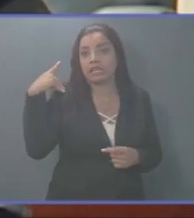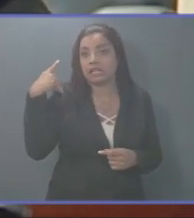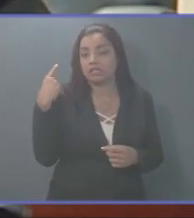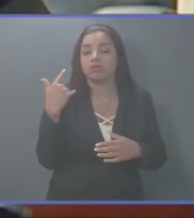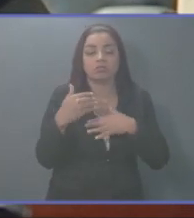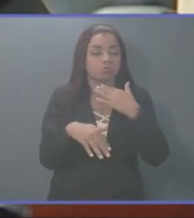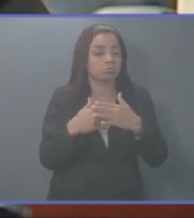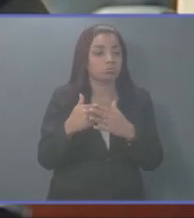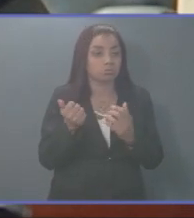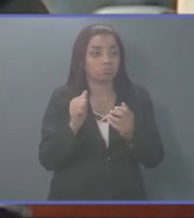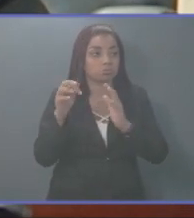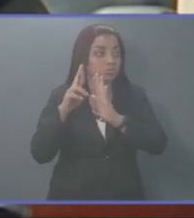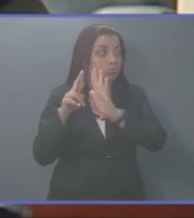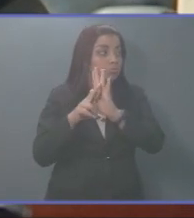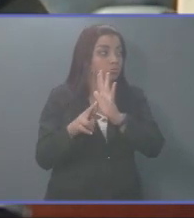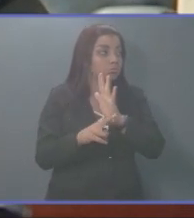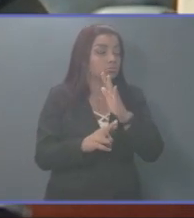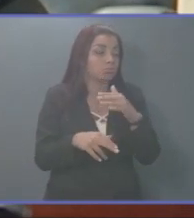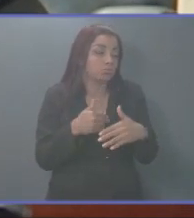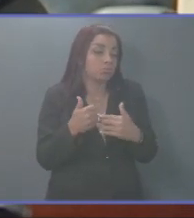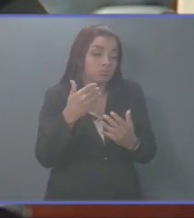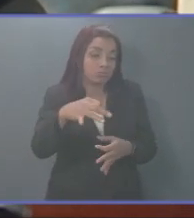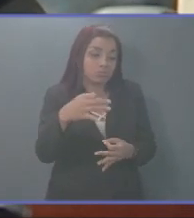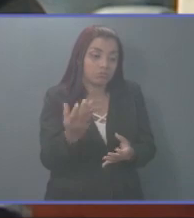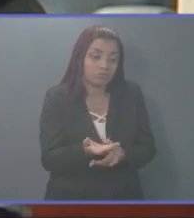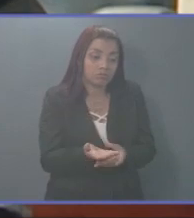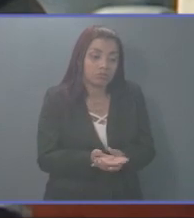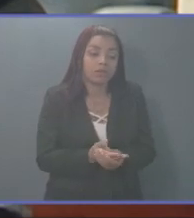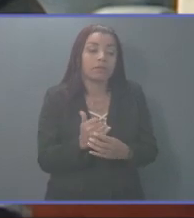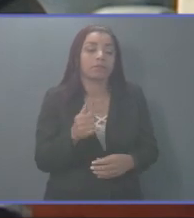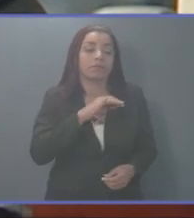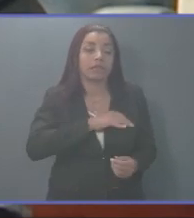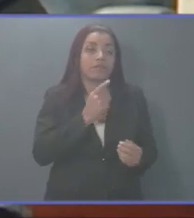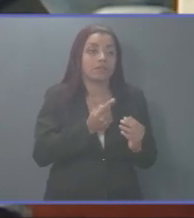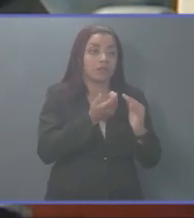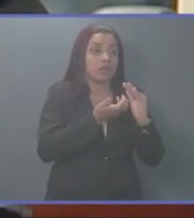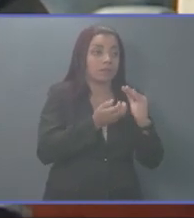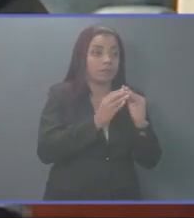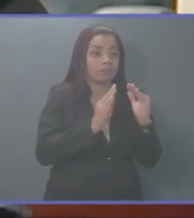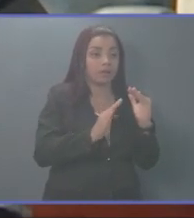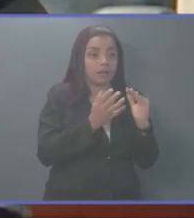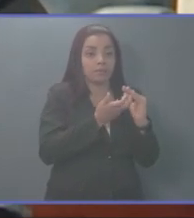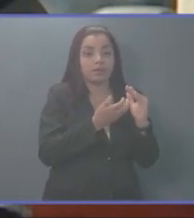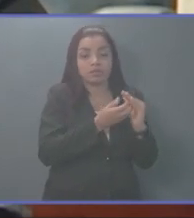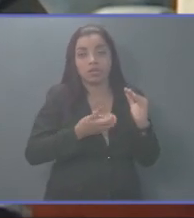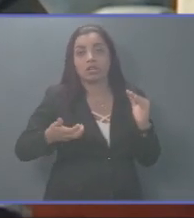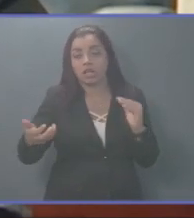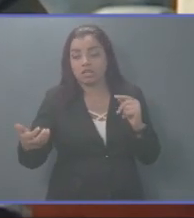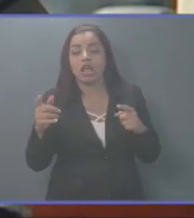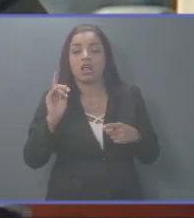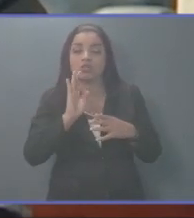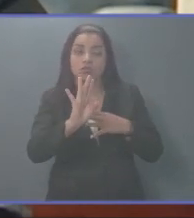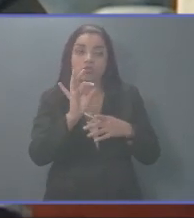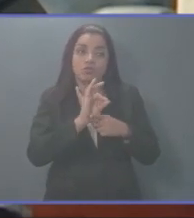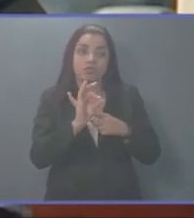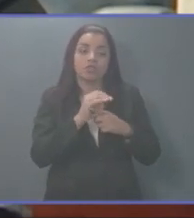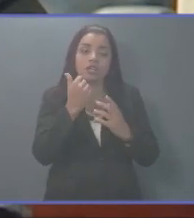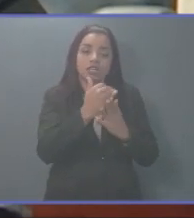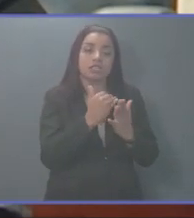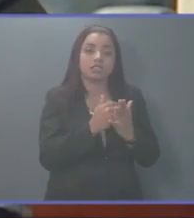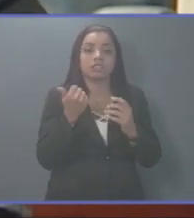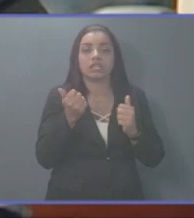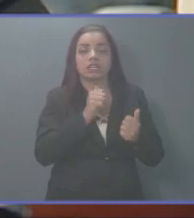que el reglamento de esta y otras leyes, protocolos e instrumentos le atribuyen en beneficio de las personas desplazadas. Las funciones además se ejercerán mediante lineamientos claros